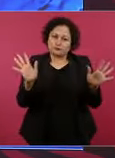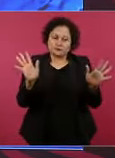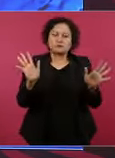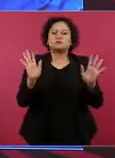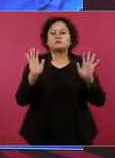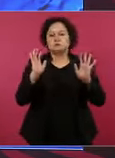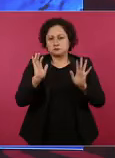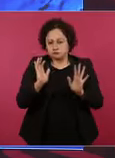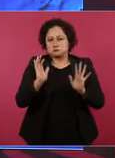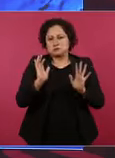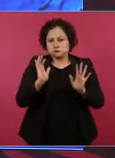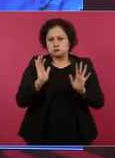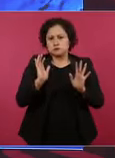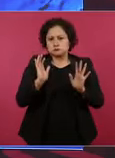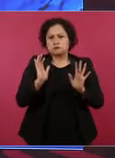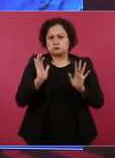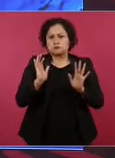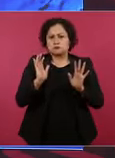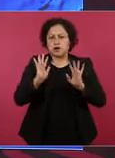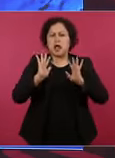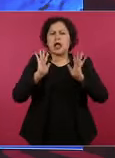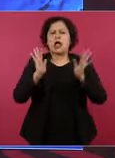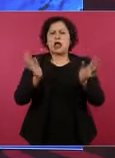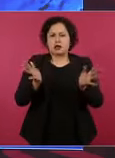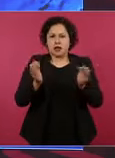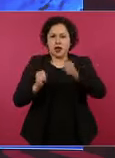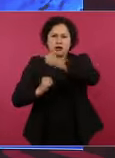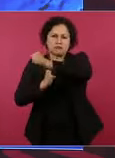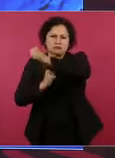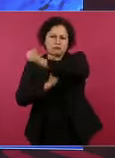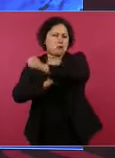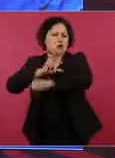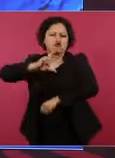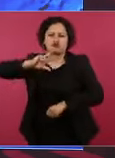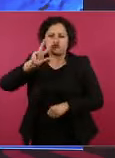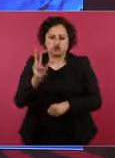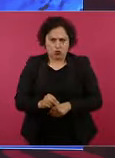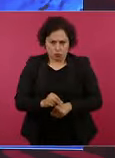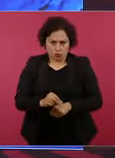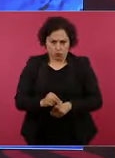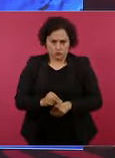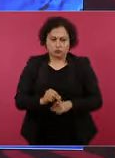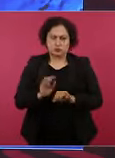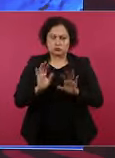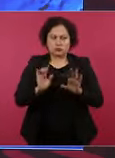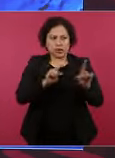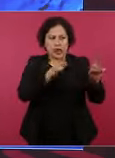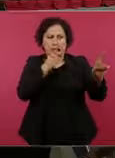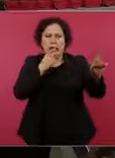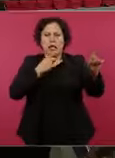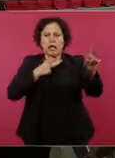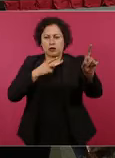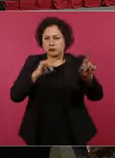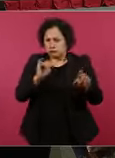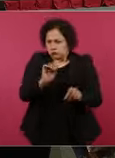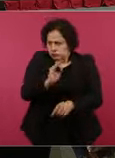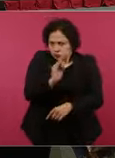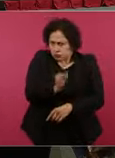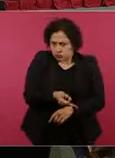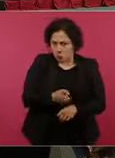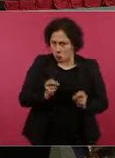perforar y poner las pilas, pero dijimos no, vamos a cuidar